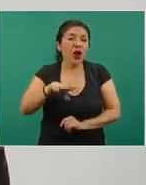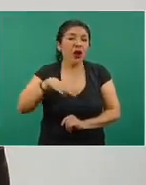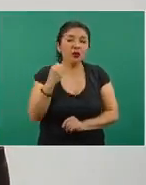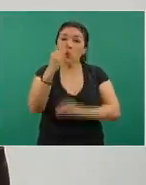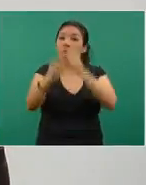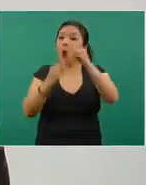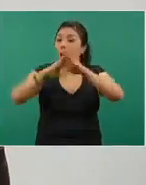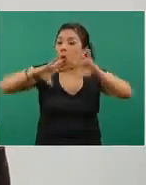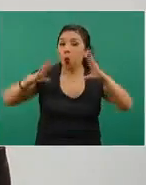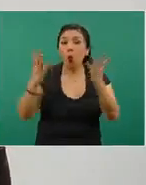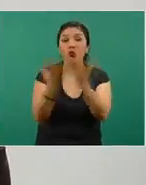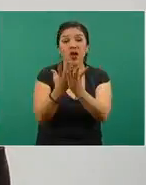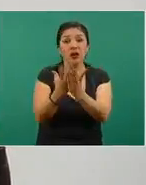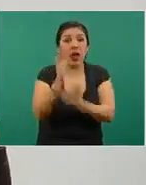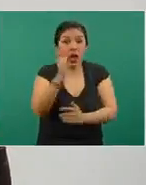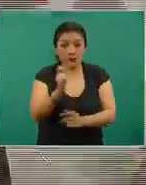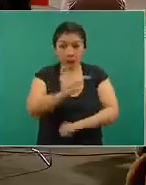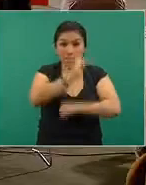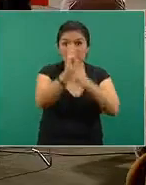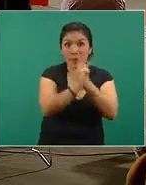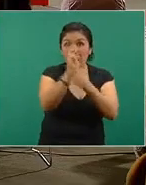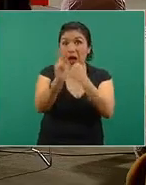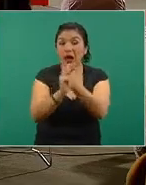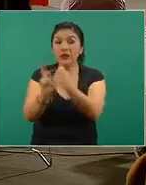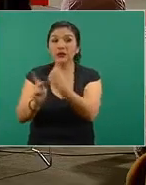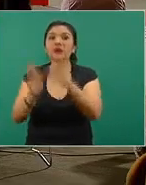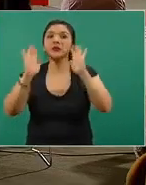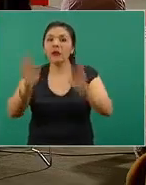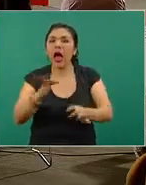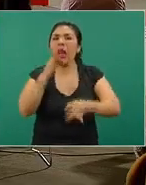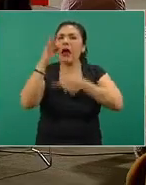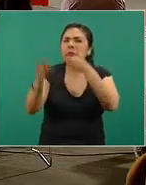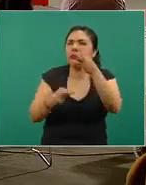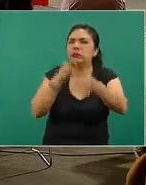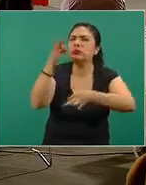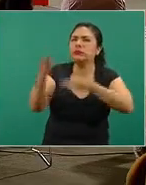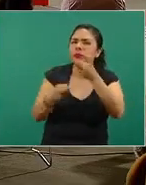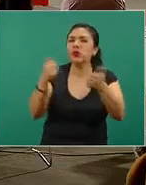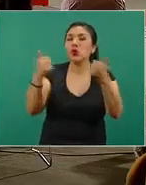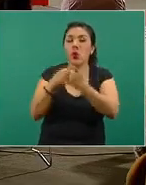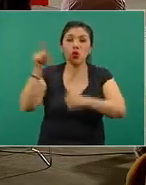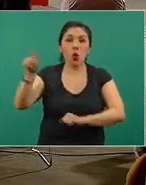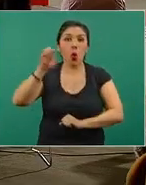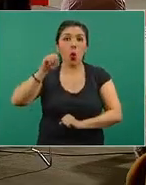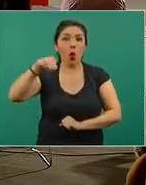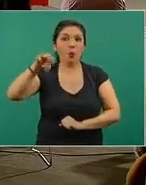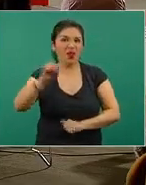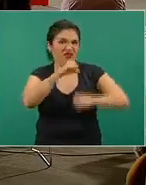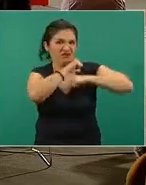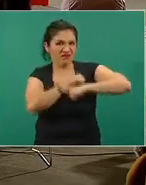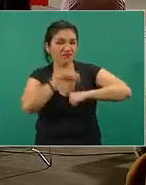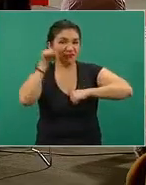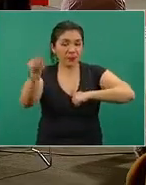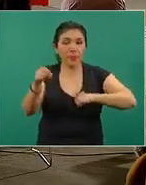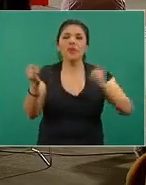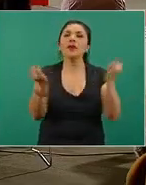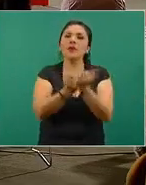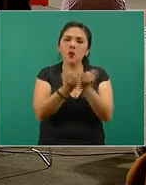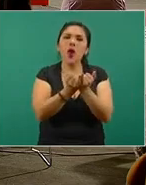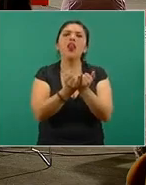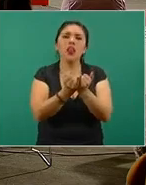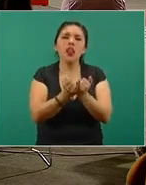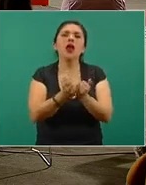el que los países han estado notificando a la Organización Mundial de la Salud también pues